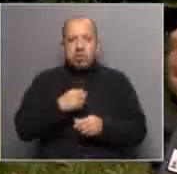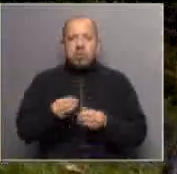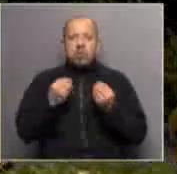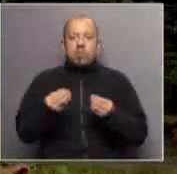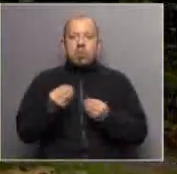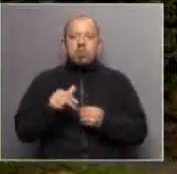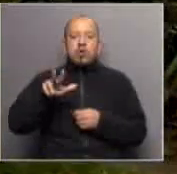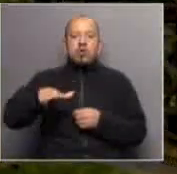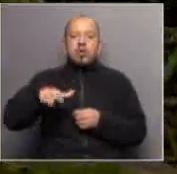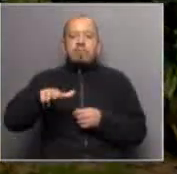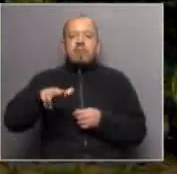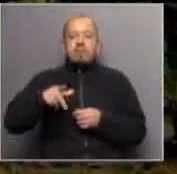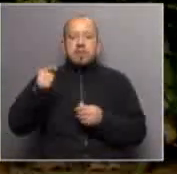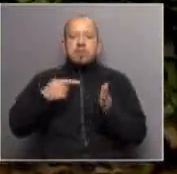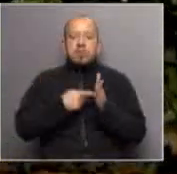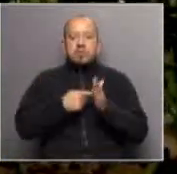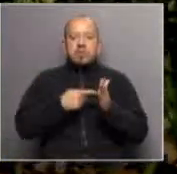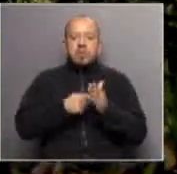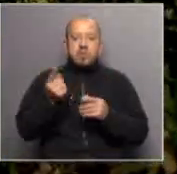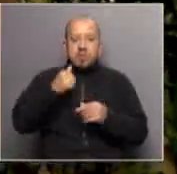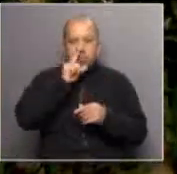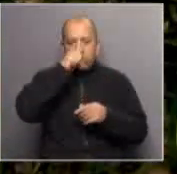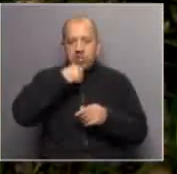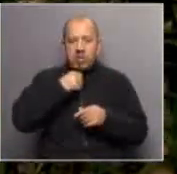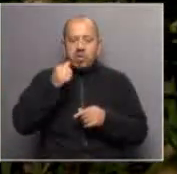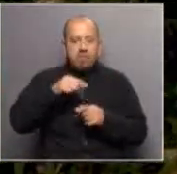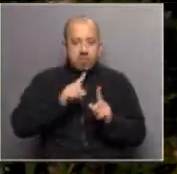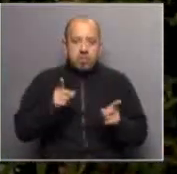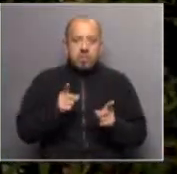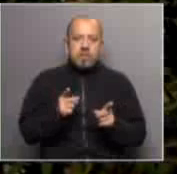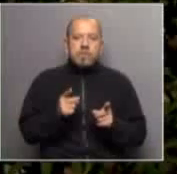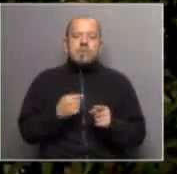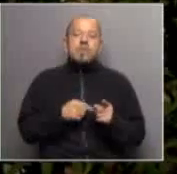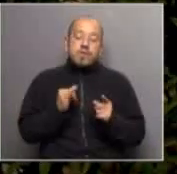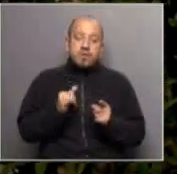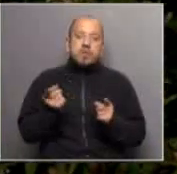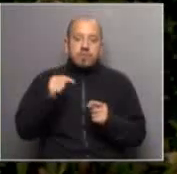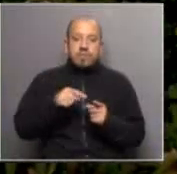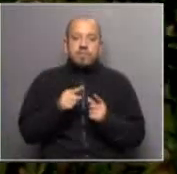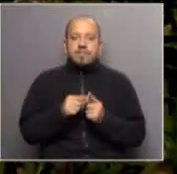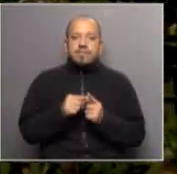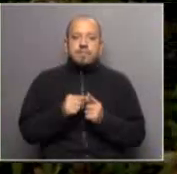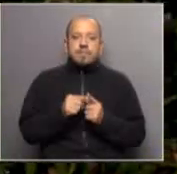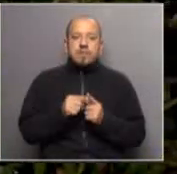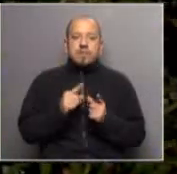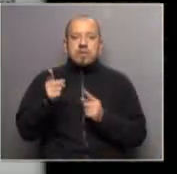hace 3 meses que está en Buenos Aires y no viene a Montevideo. Tenía que venir. Y efectivamente vino al Hotel Carrasco,